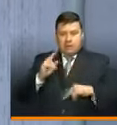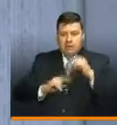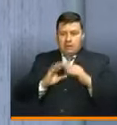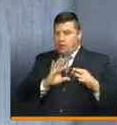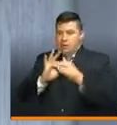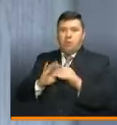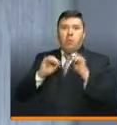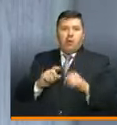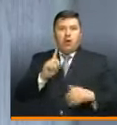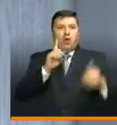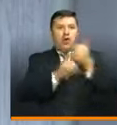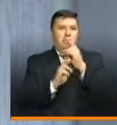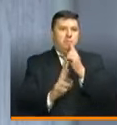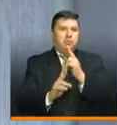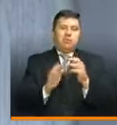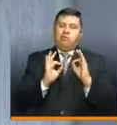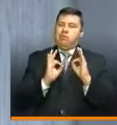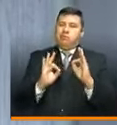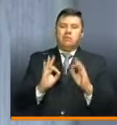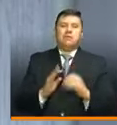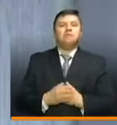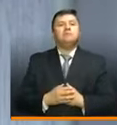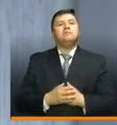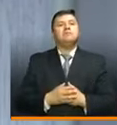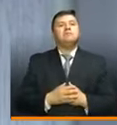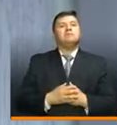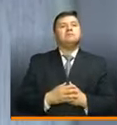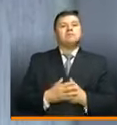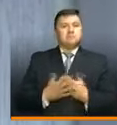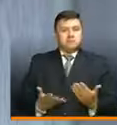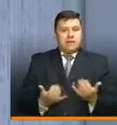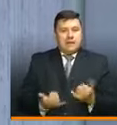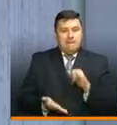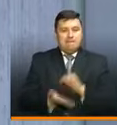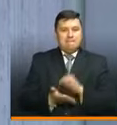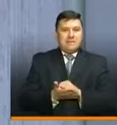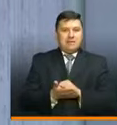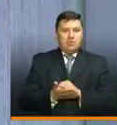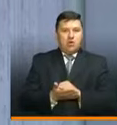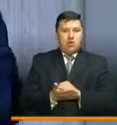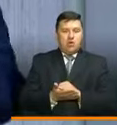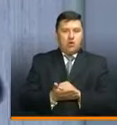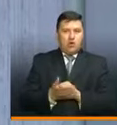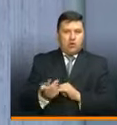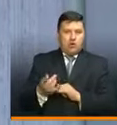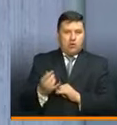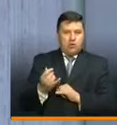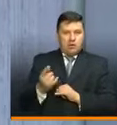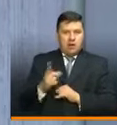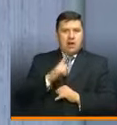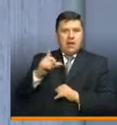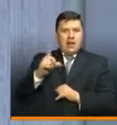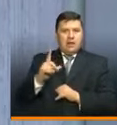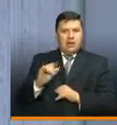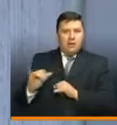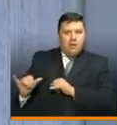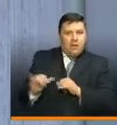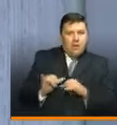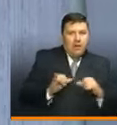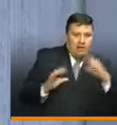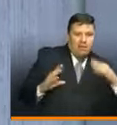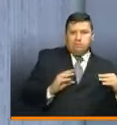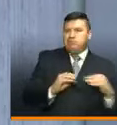colectivamente, logramos resultados extraordinarios. Este es el mismo modelo que usted ha venido liderando también, en